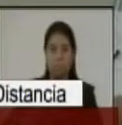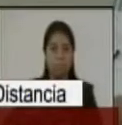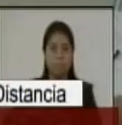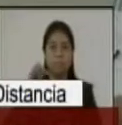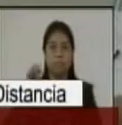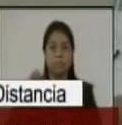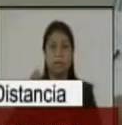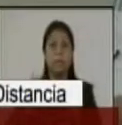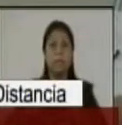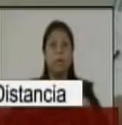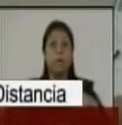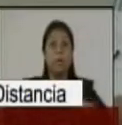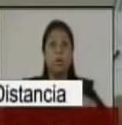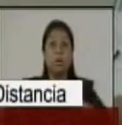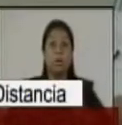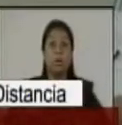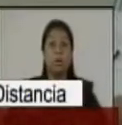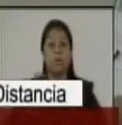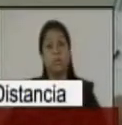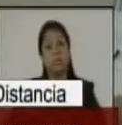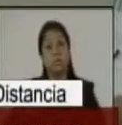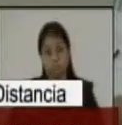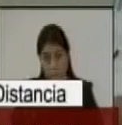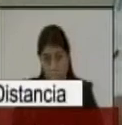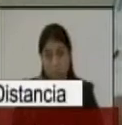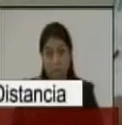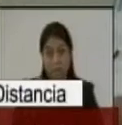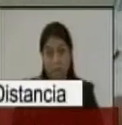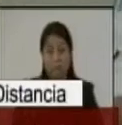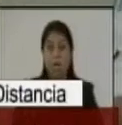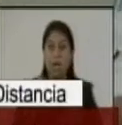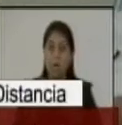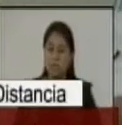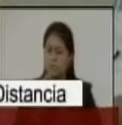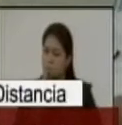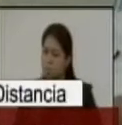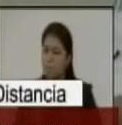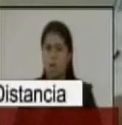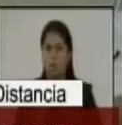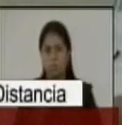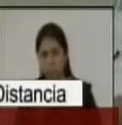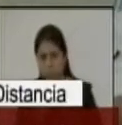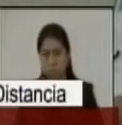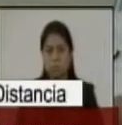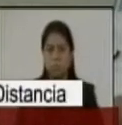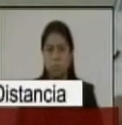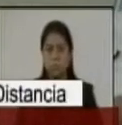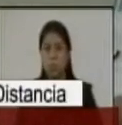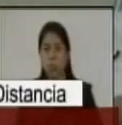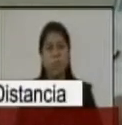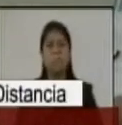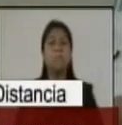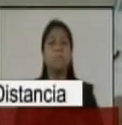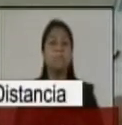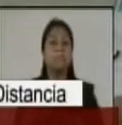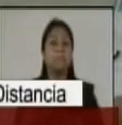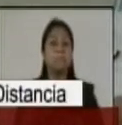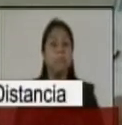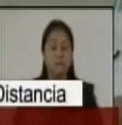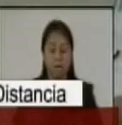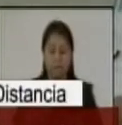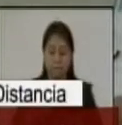hoy necesito que usted haga lo mejor por usted. Y lo mejor que puede hacer usted, por usted y su